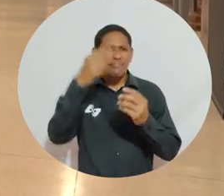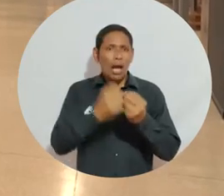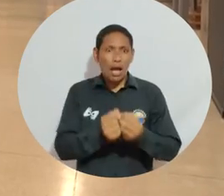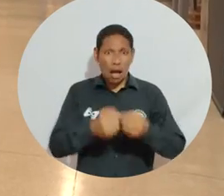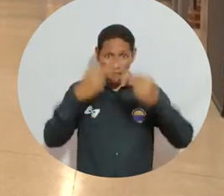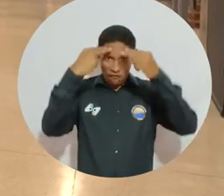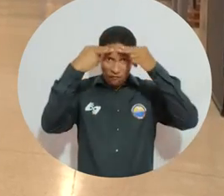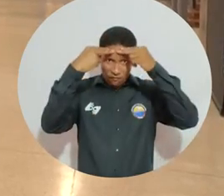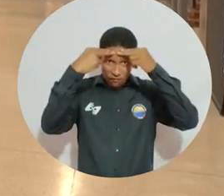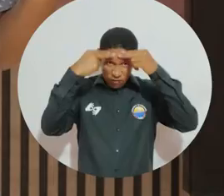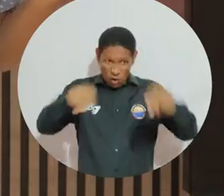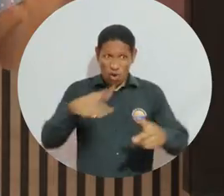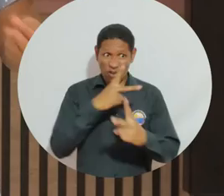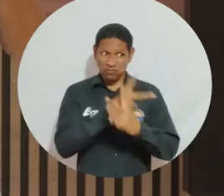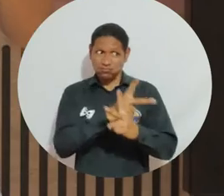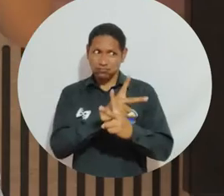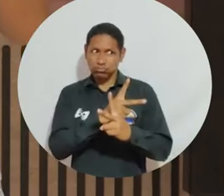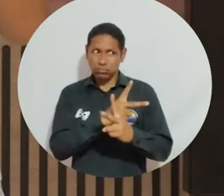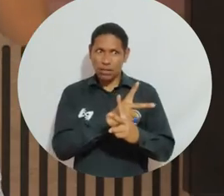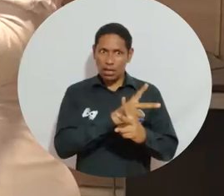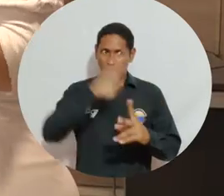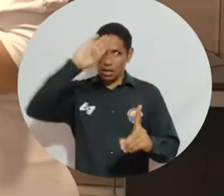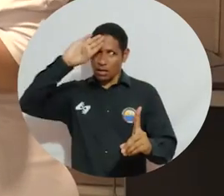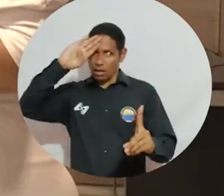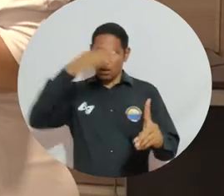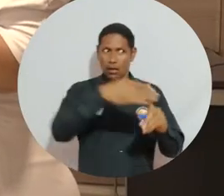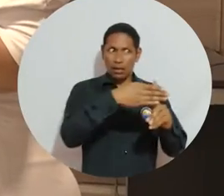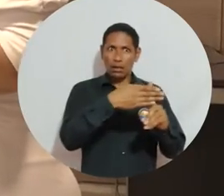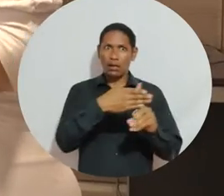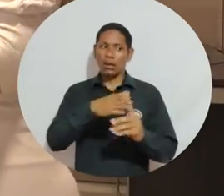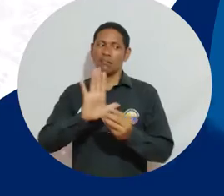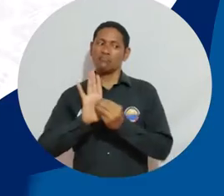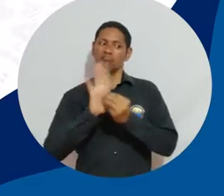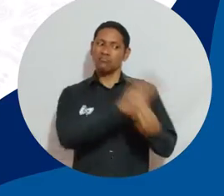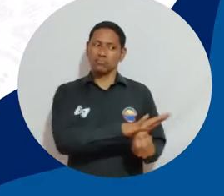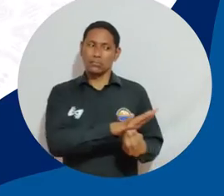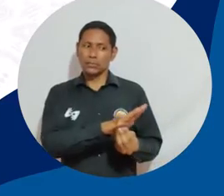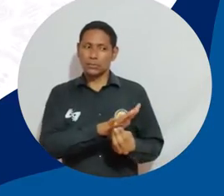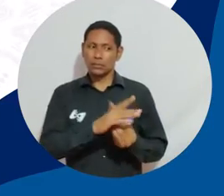la prevención de violencia de género, acoso sexual y discriminación.